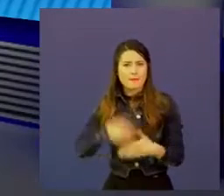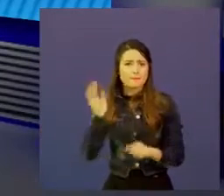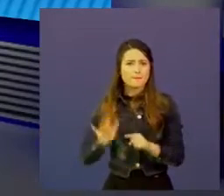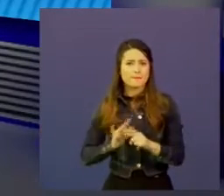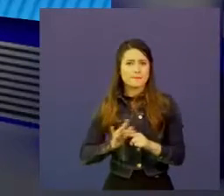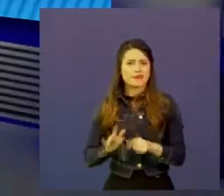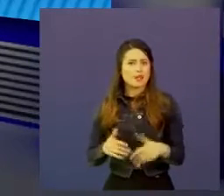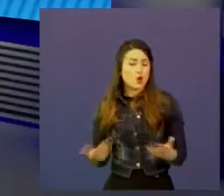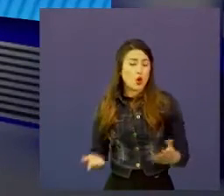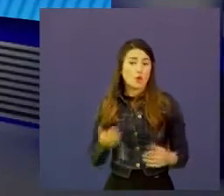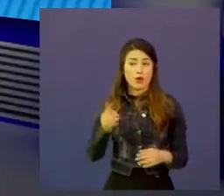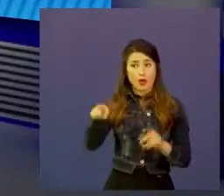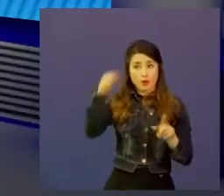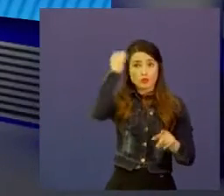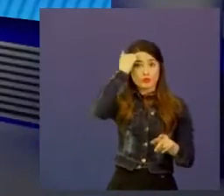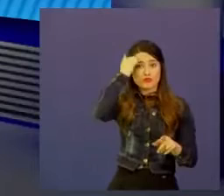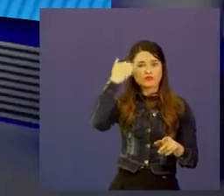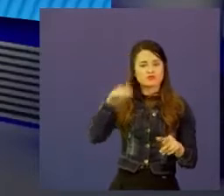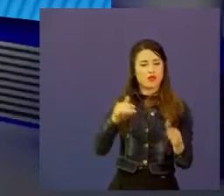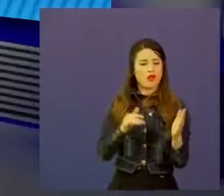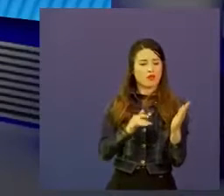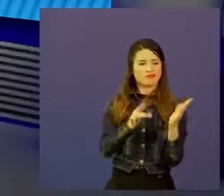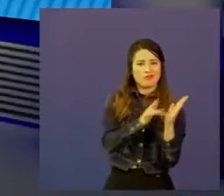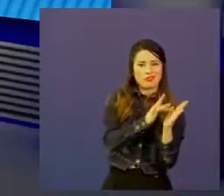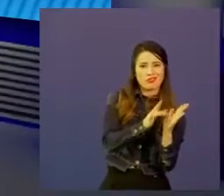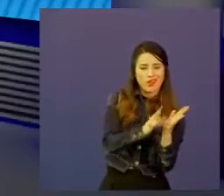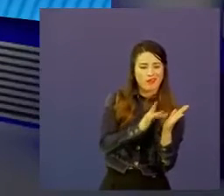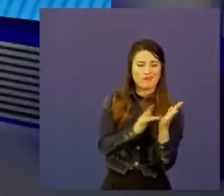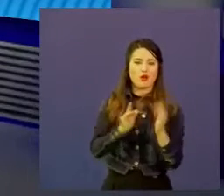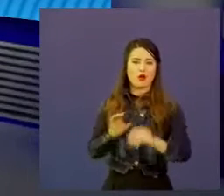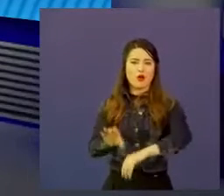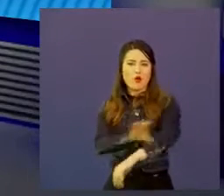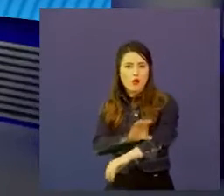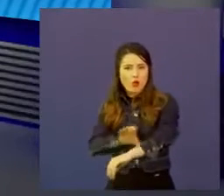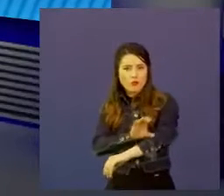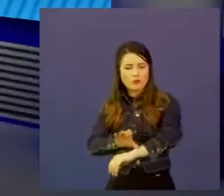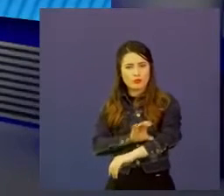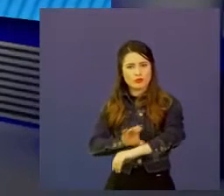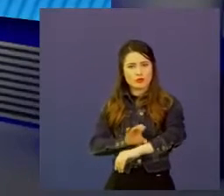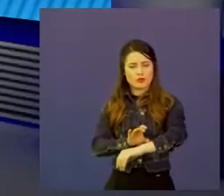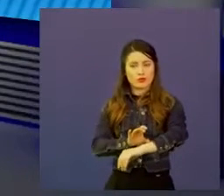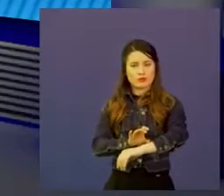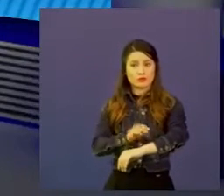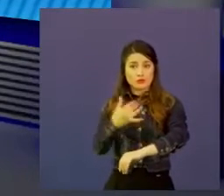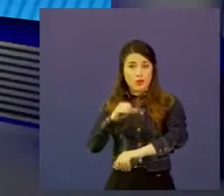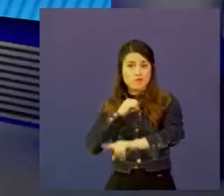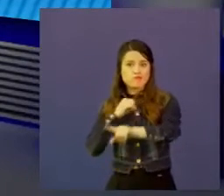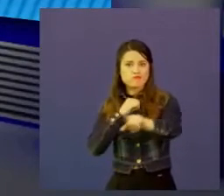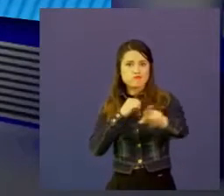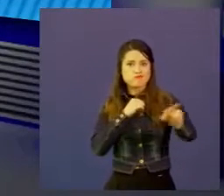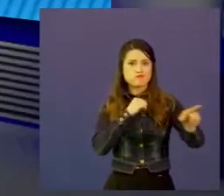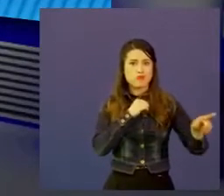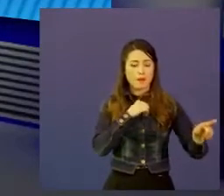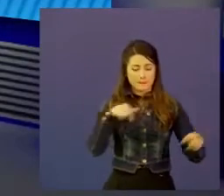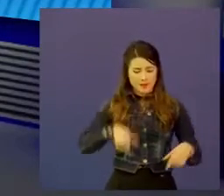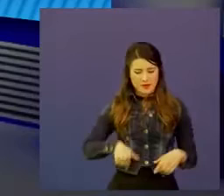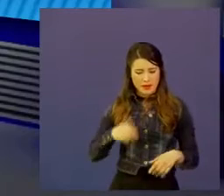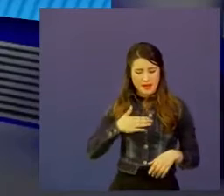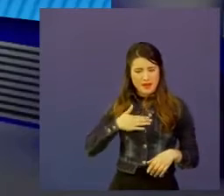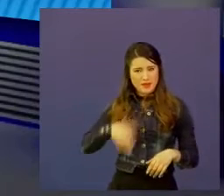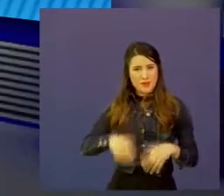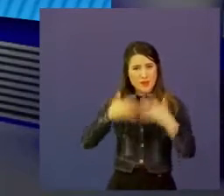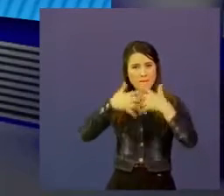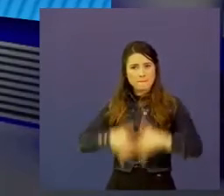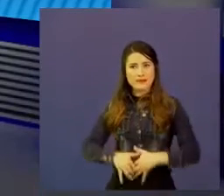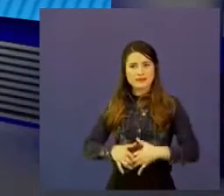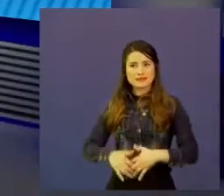su tableta, sus computadores, la formación? ¿Cómo podríamos nosotros empezar a ser gestores de cambio y de